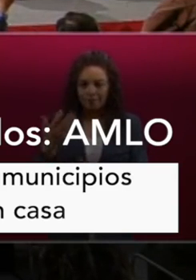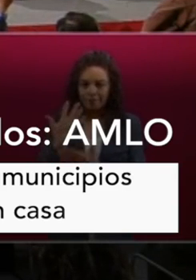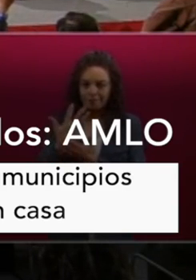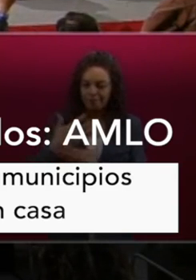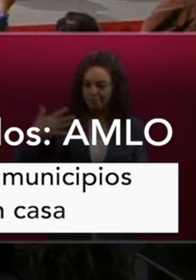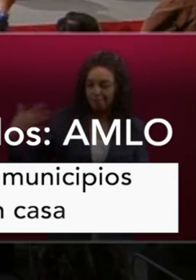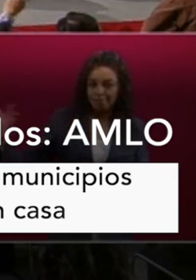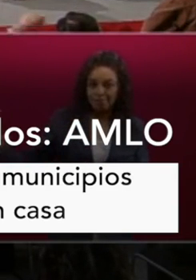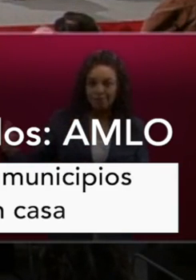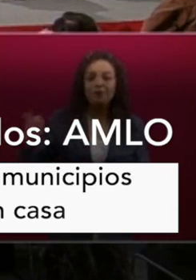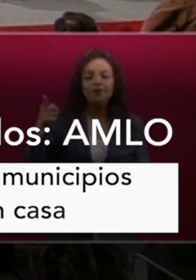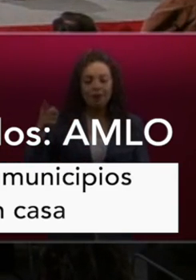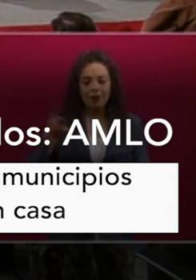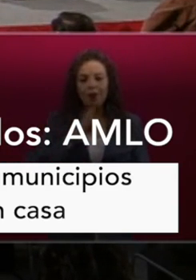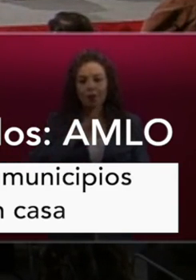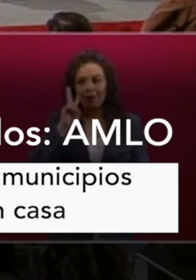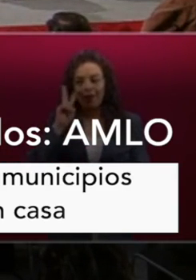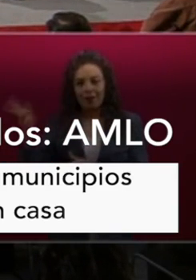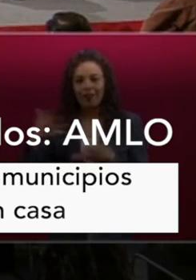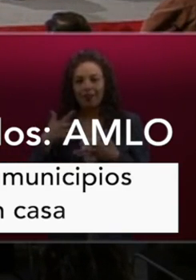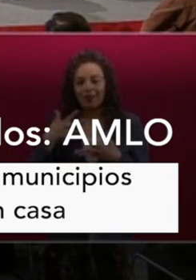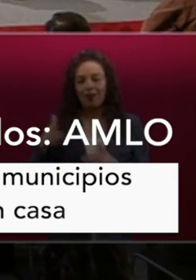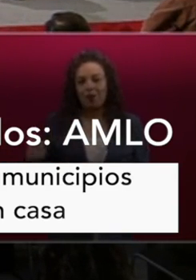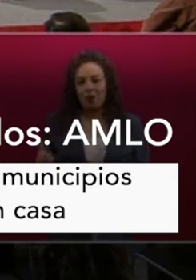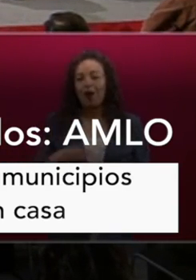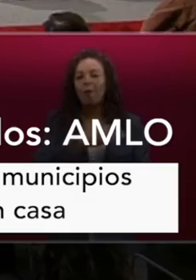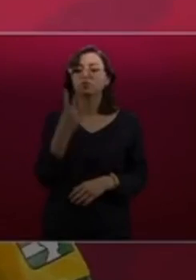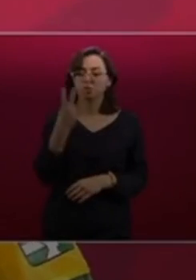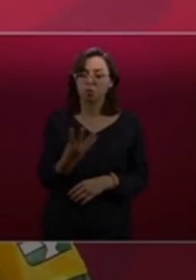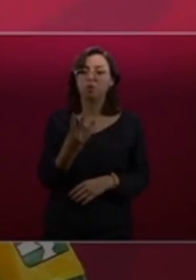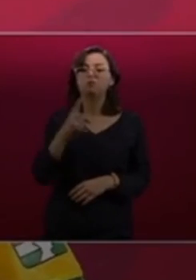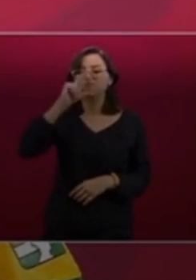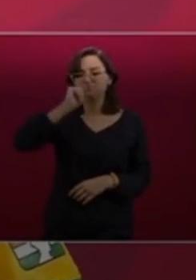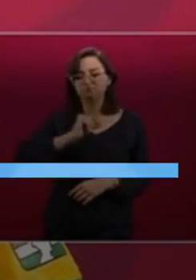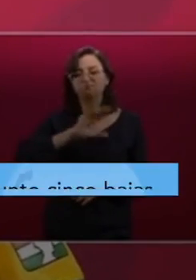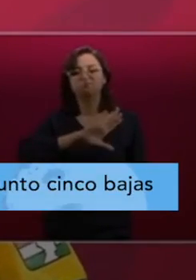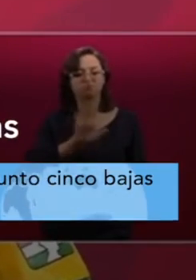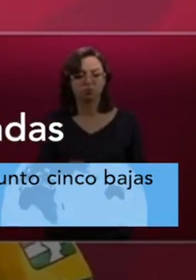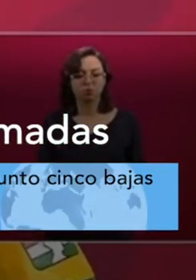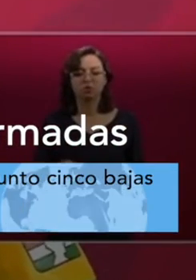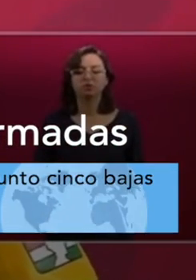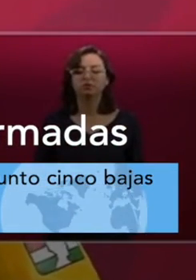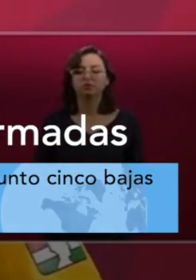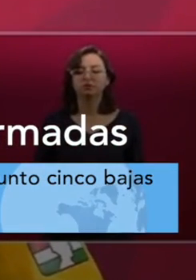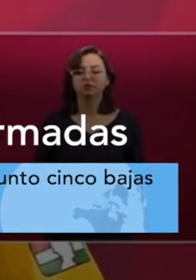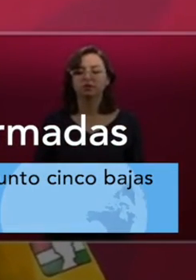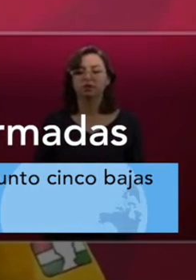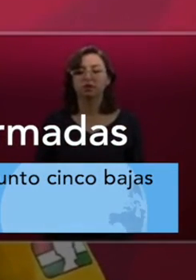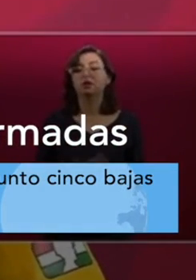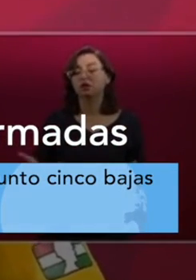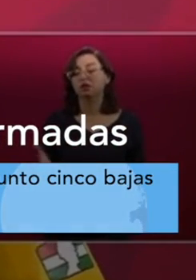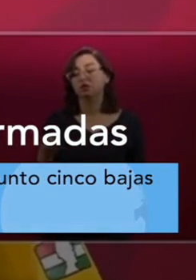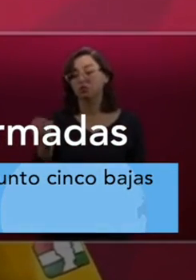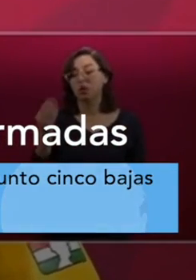más incumplidos están también Río Bravo, Palenque y Las Margaritas. El titular de la Secretaría de la Defensa Nacional, Luis